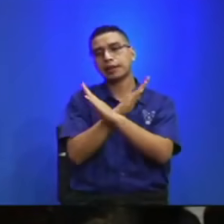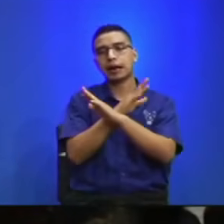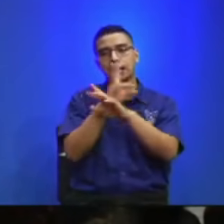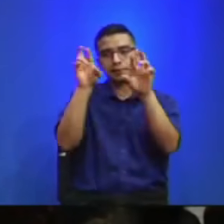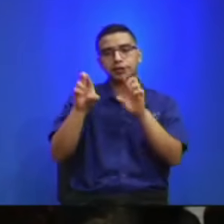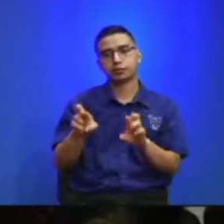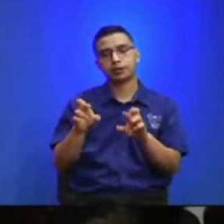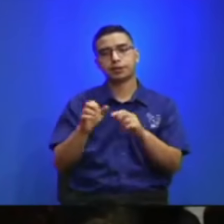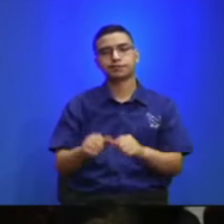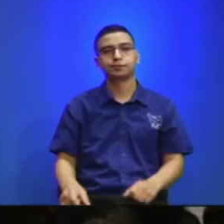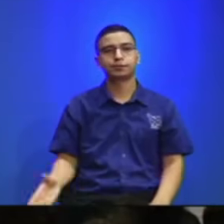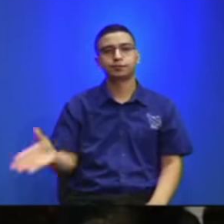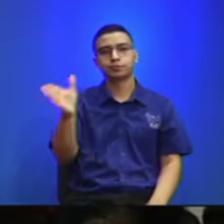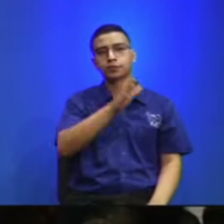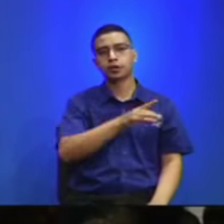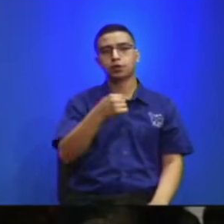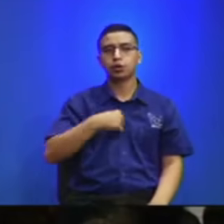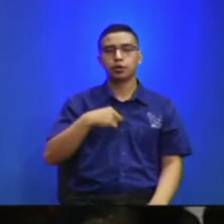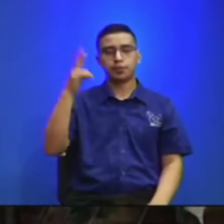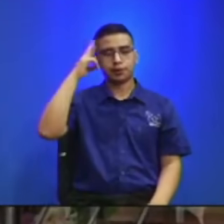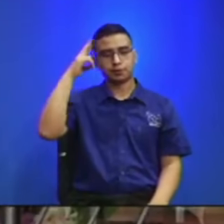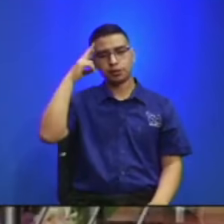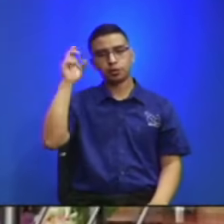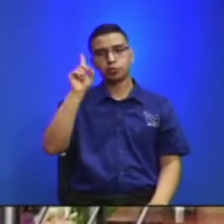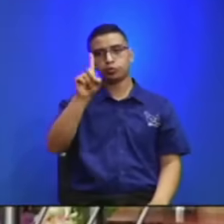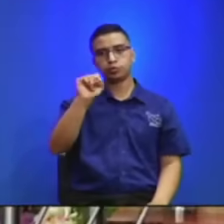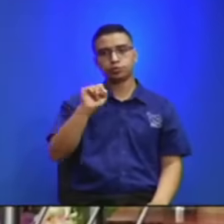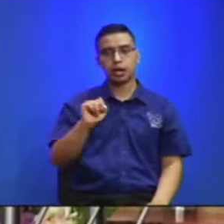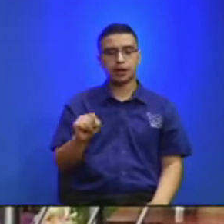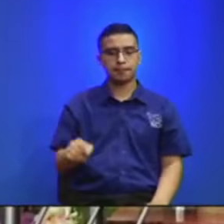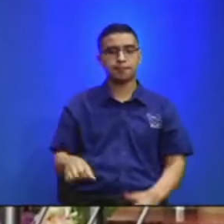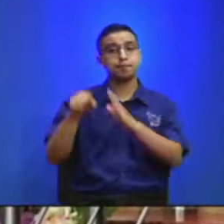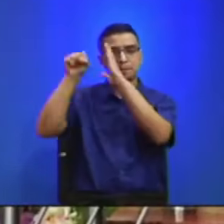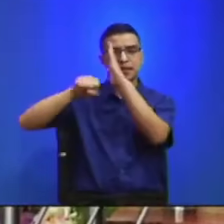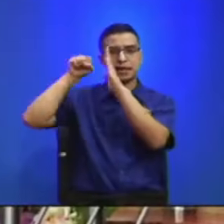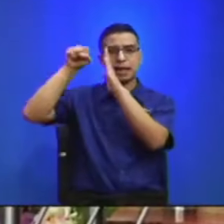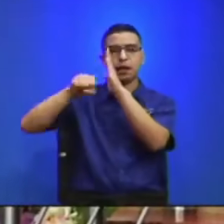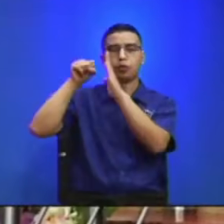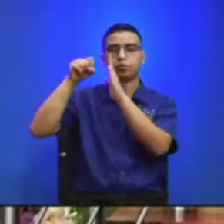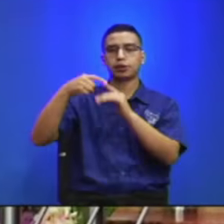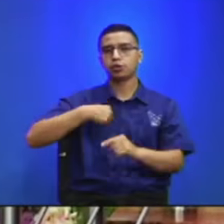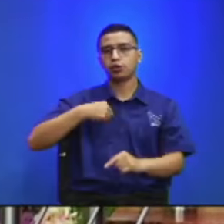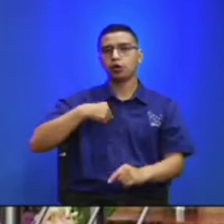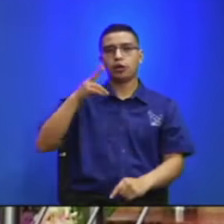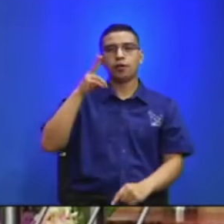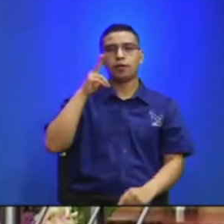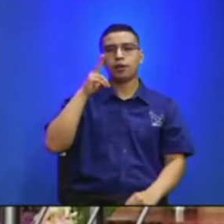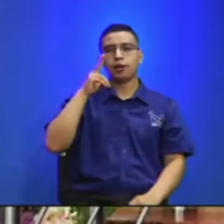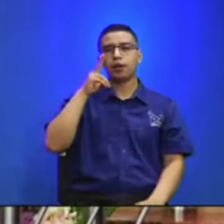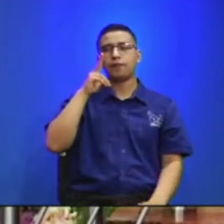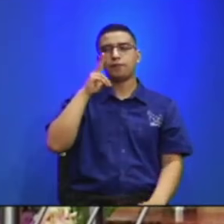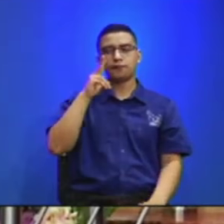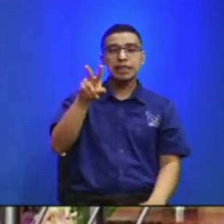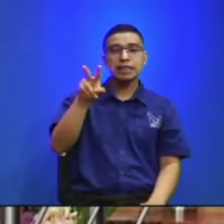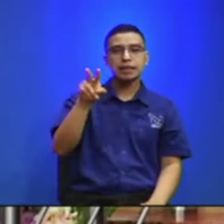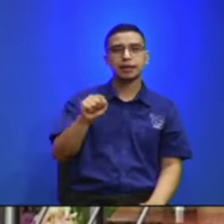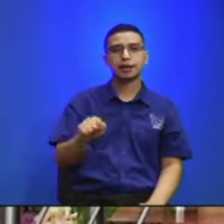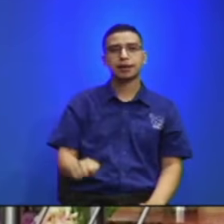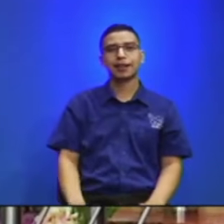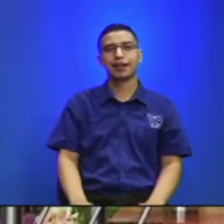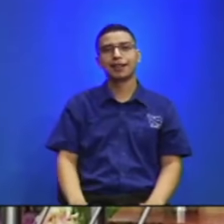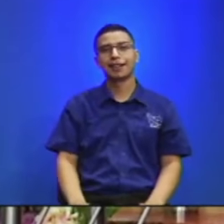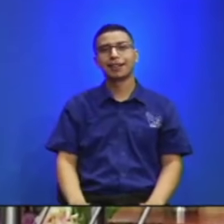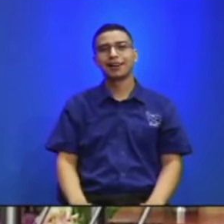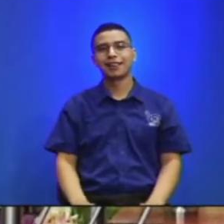en un canal bien bonito que aquí en guatemala que se llama creo que se llama rem algo así se llama